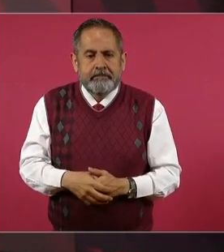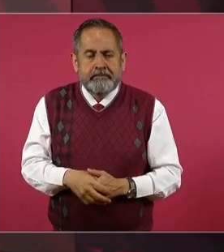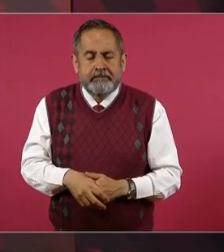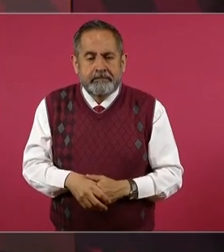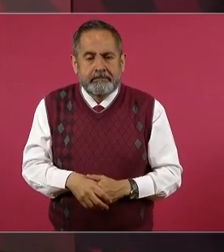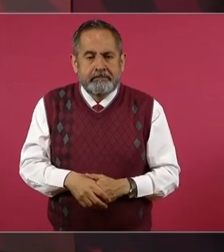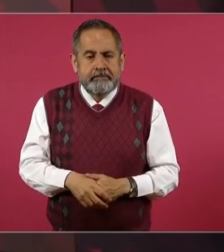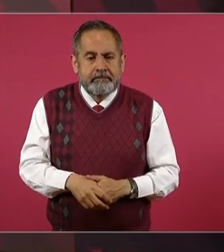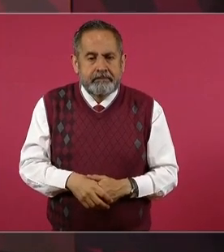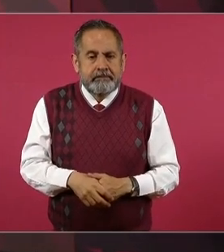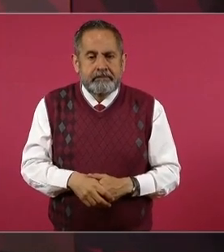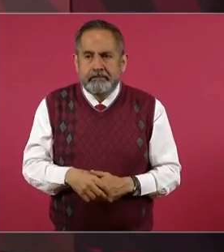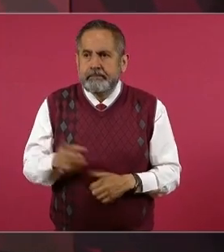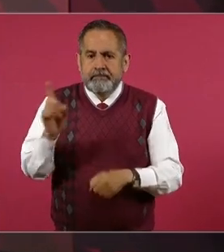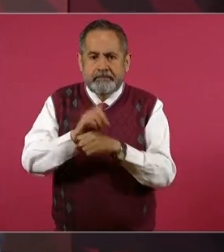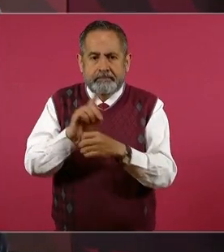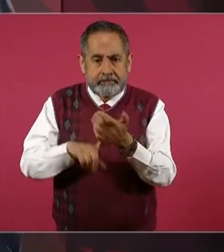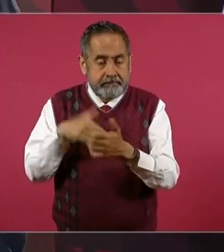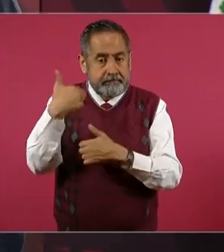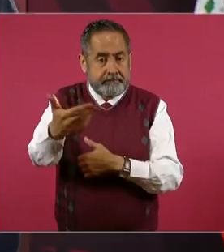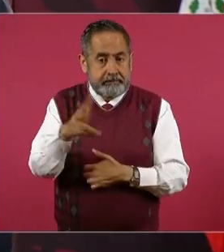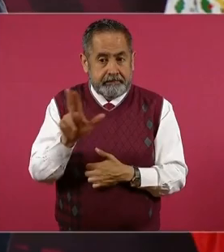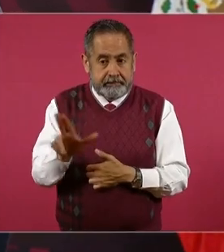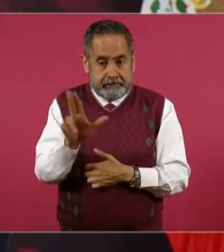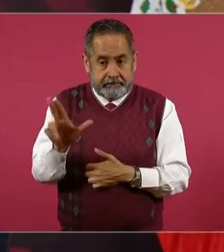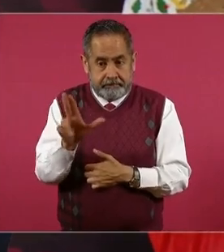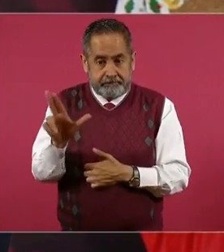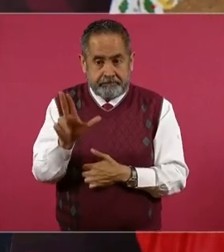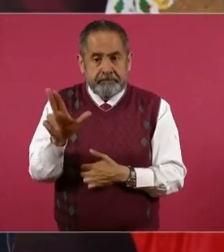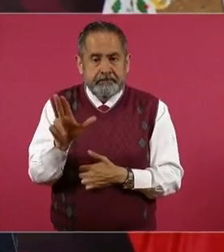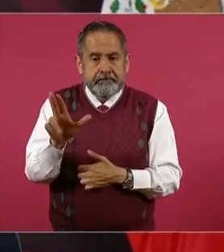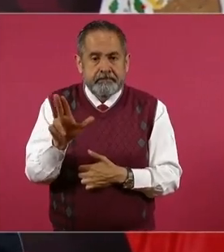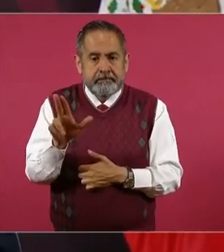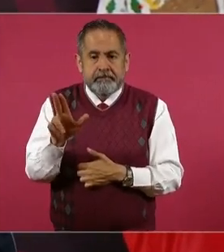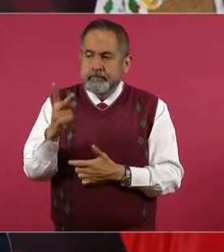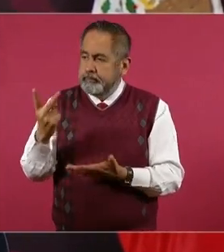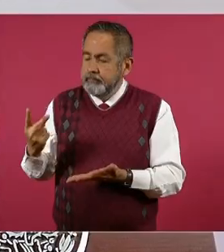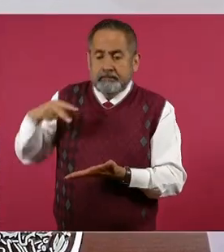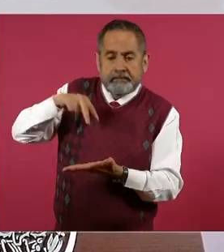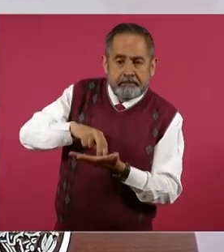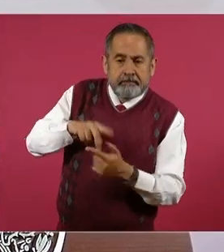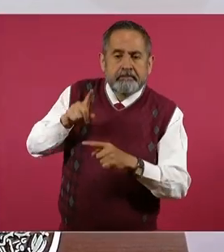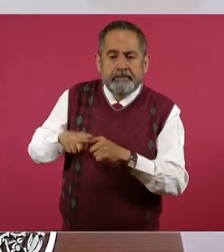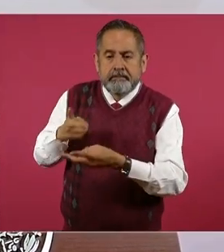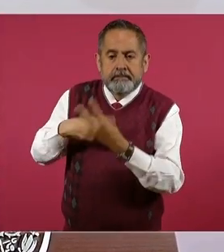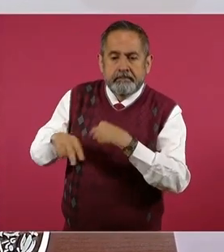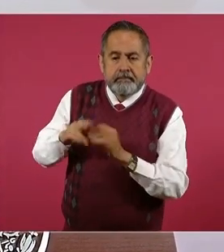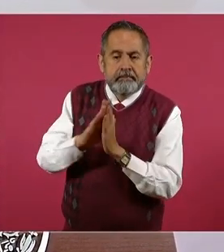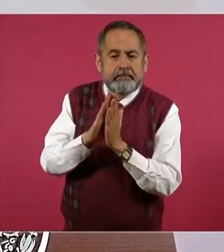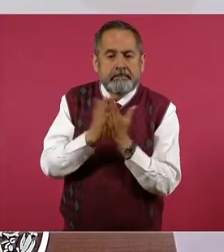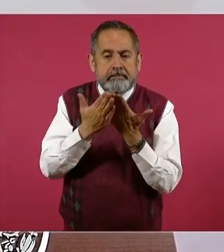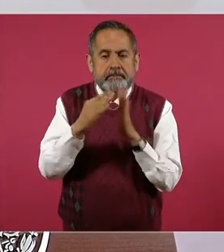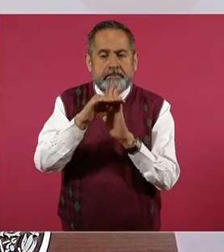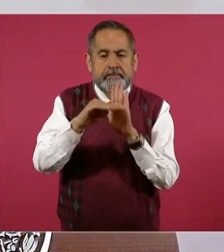que el martes próximo va a presentar su libro